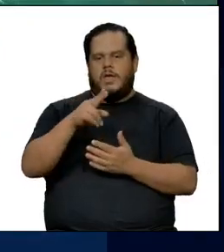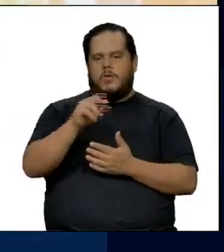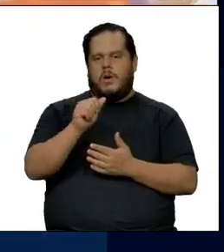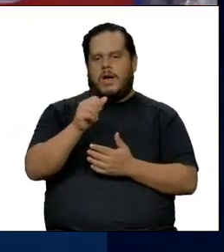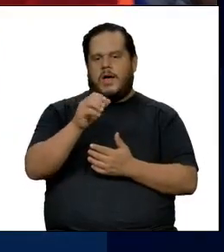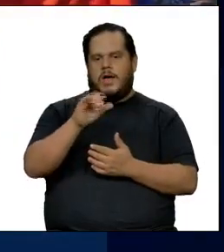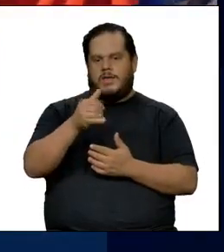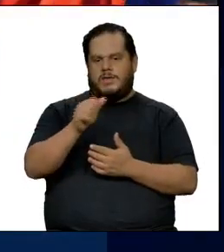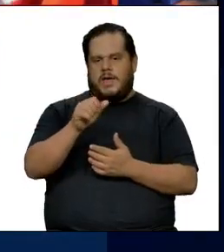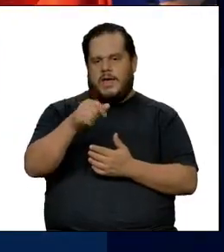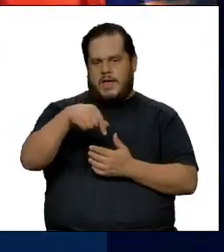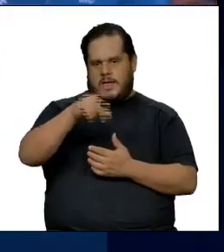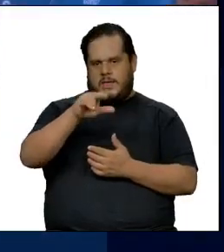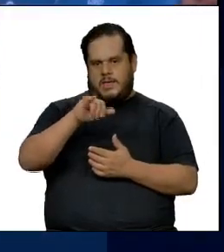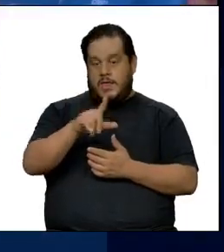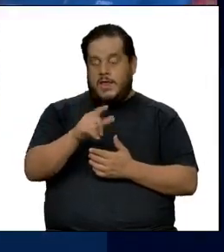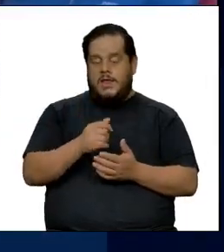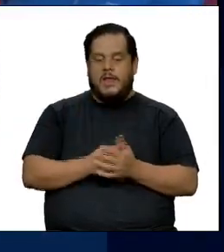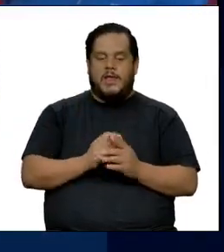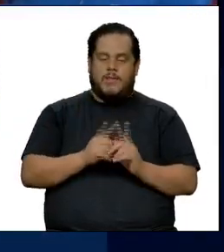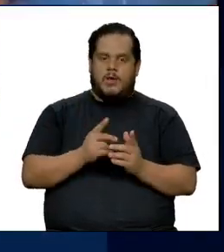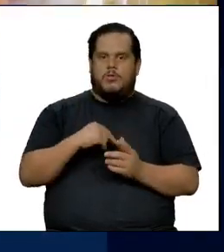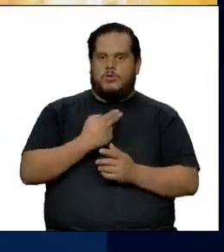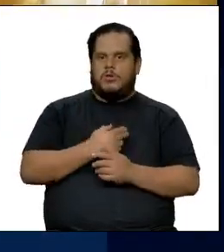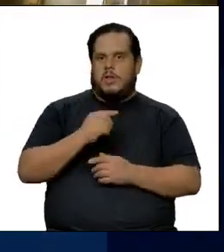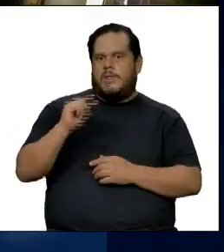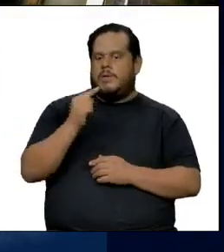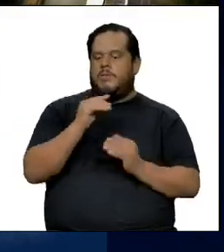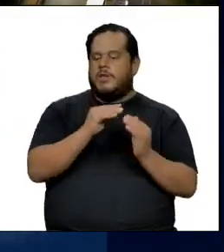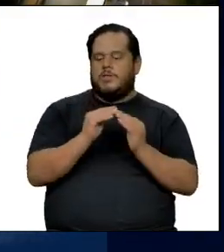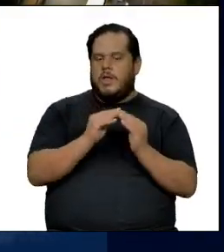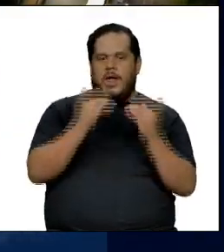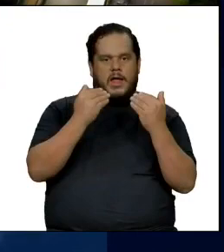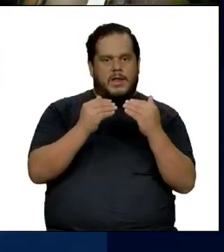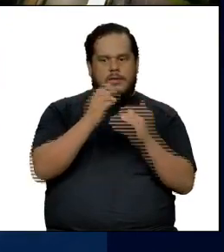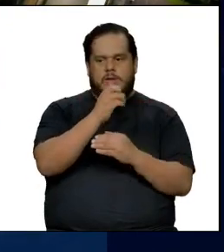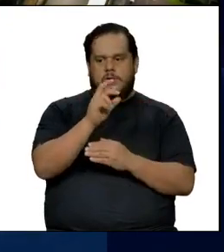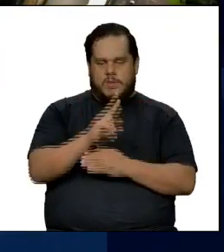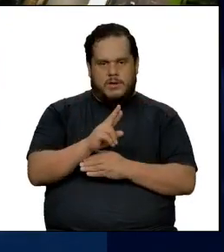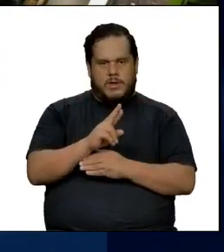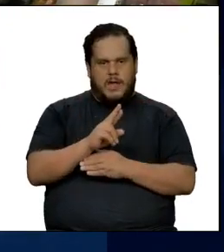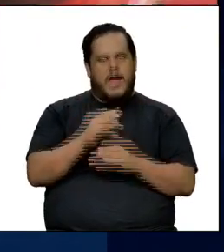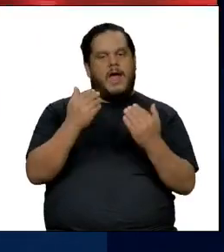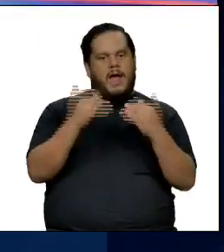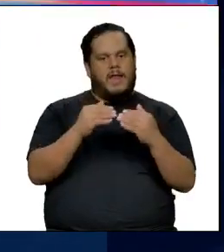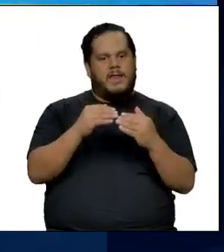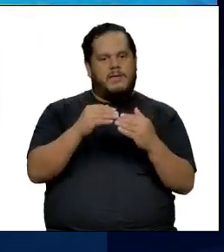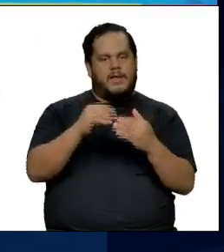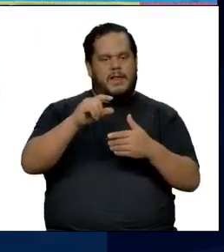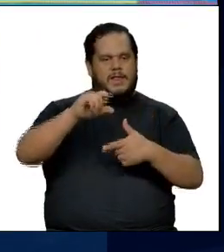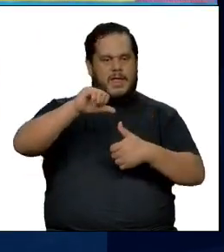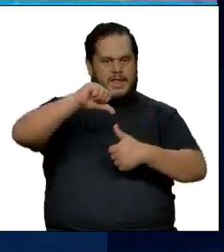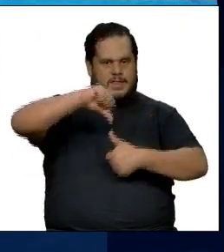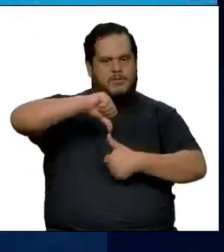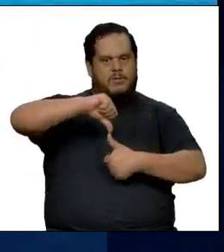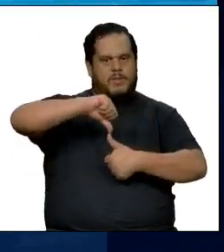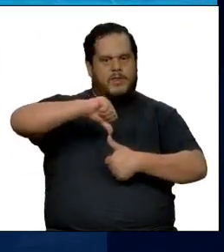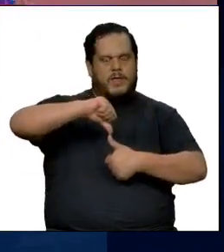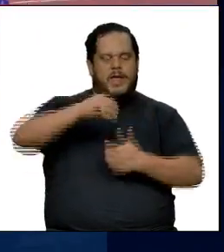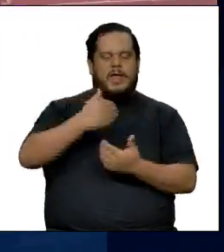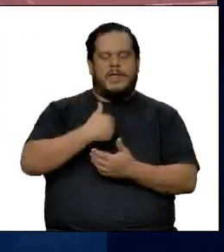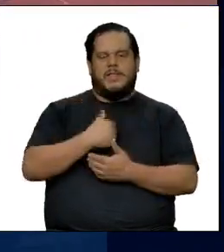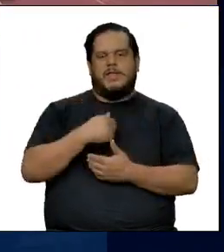con mucha expectativa, porque seríamos la primera ciudad, no solo a nivel de Costa Rica, sino a nivel de Centroamérica, que recibiría este